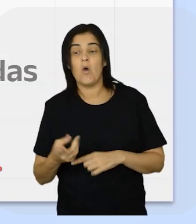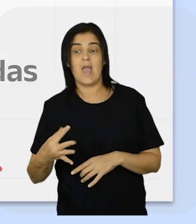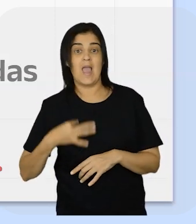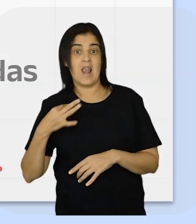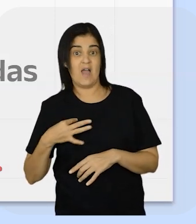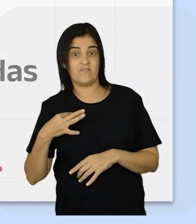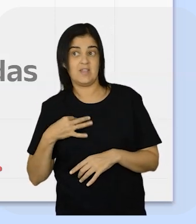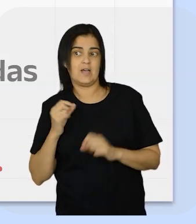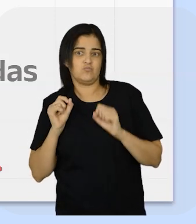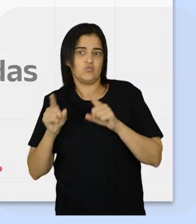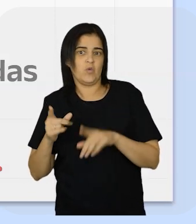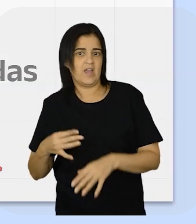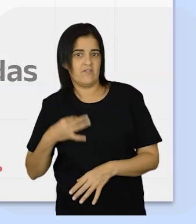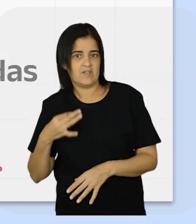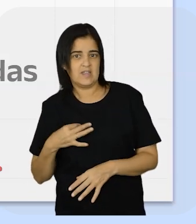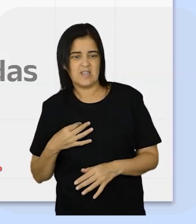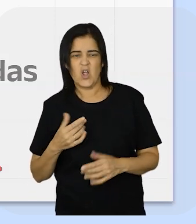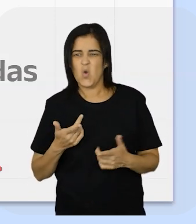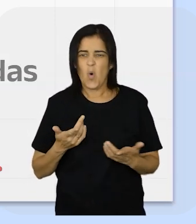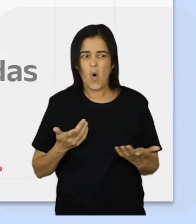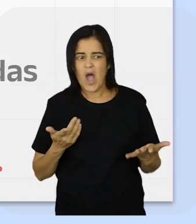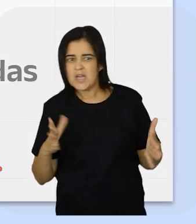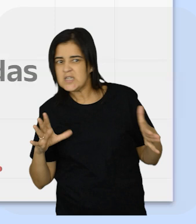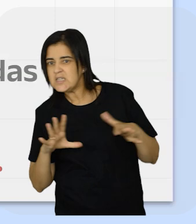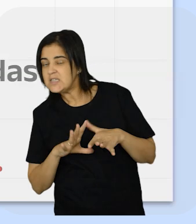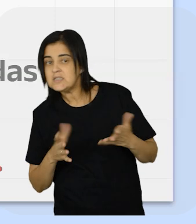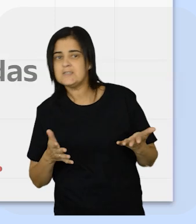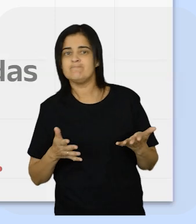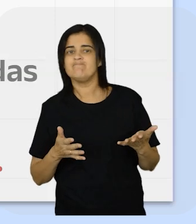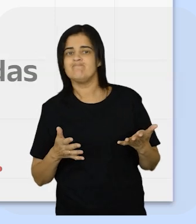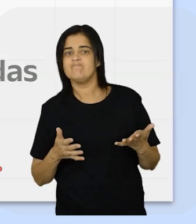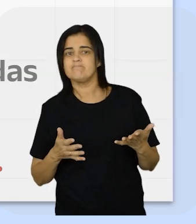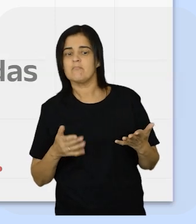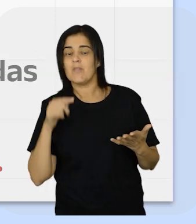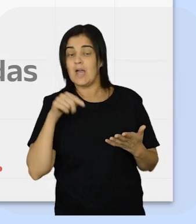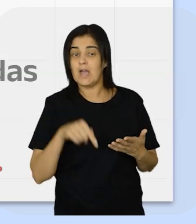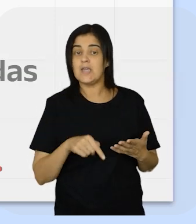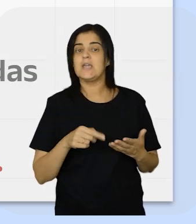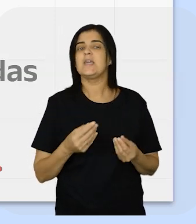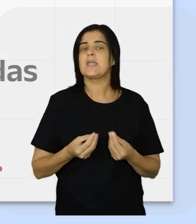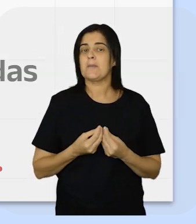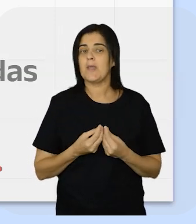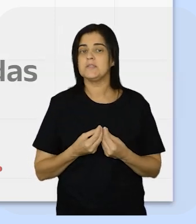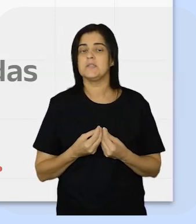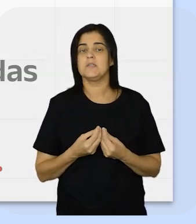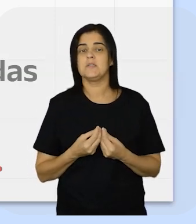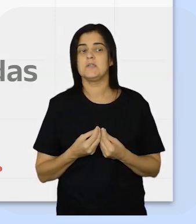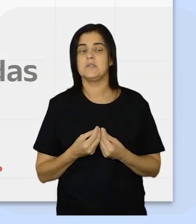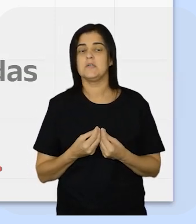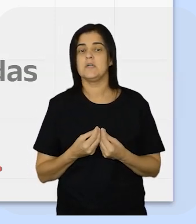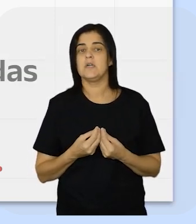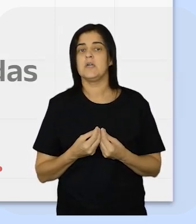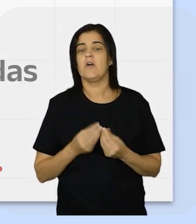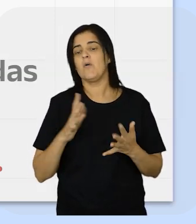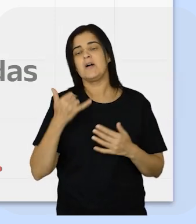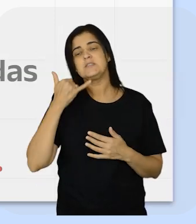vida real no les encuentra un correlato, entonces ahí lo que pasa es como cuando